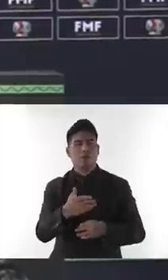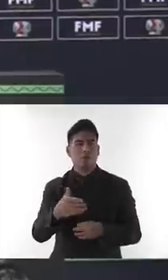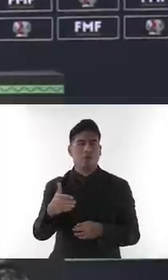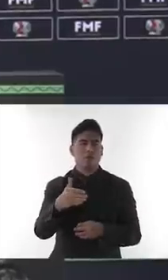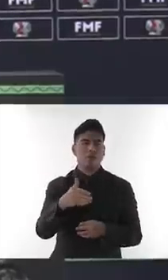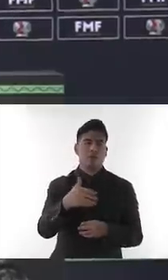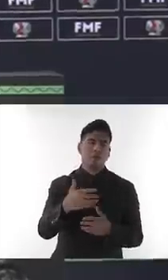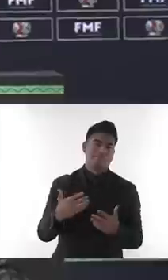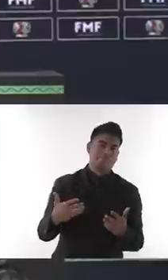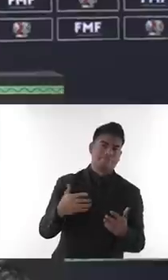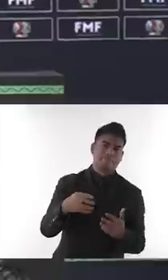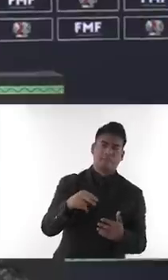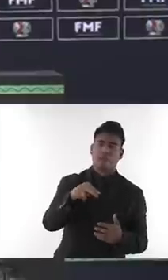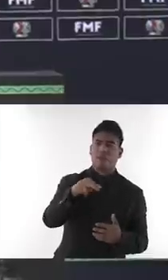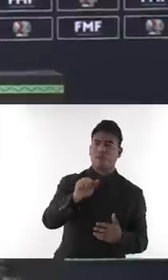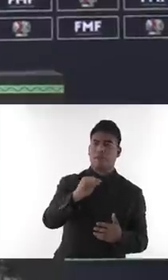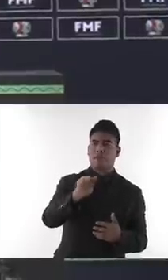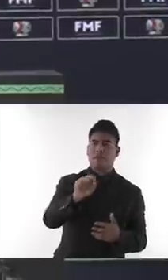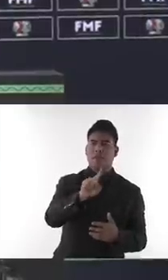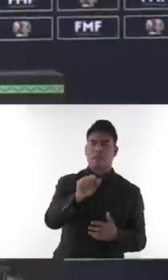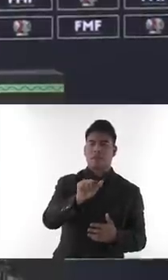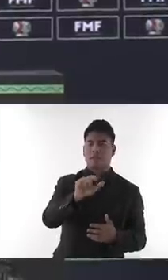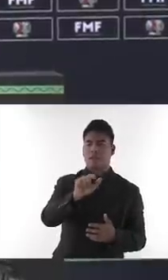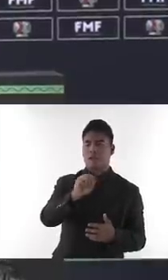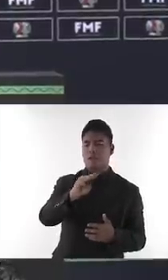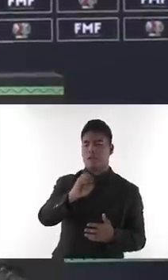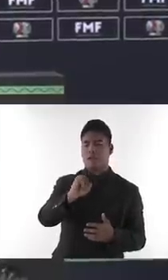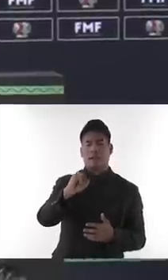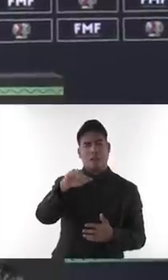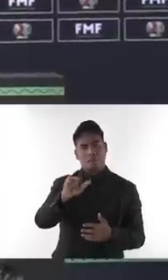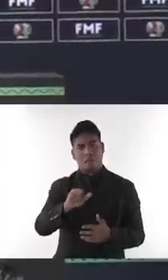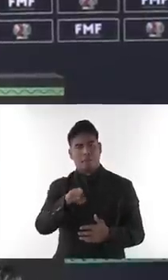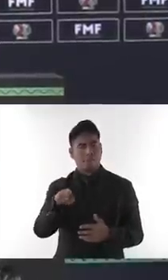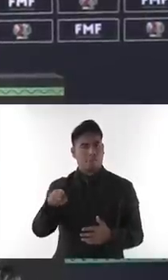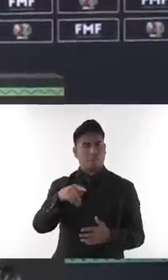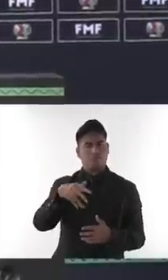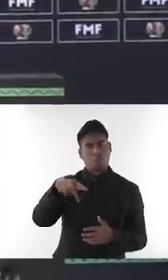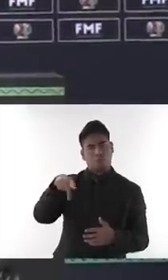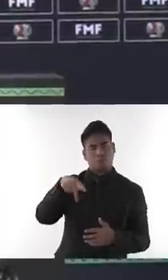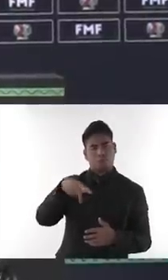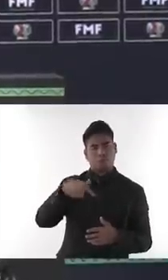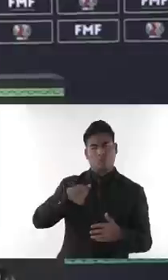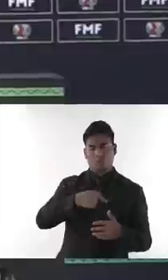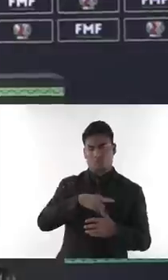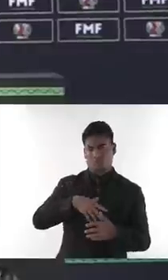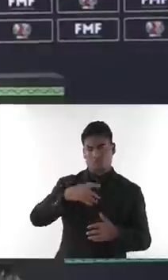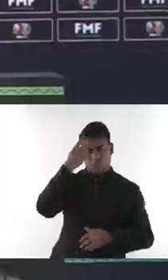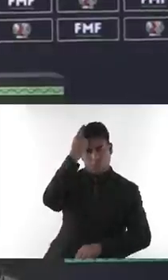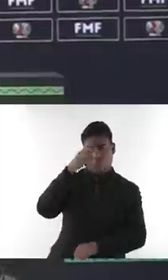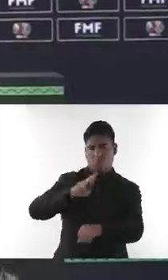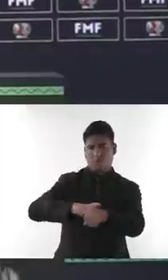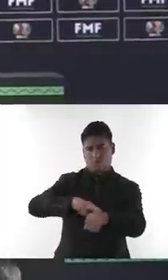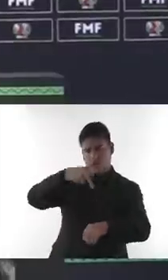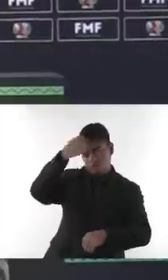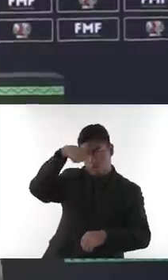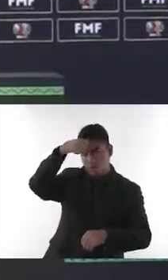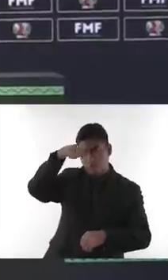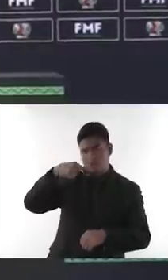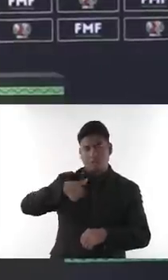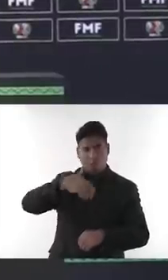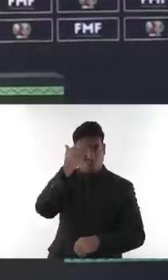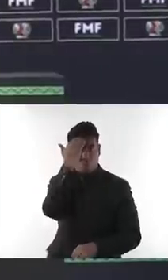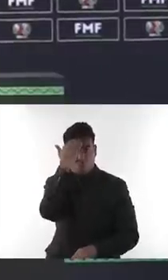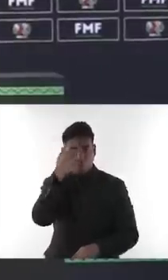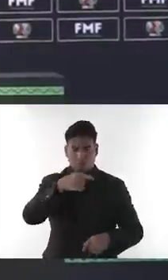últimos años es un técnico que no solo con su cuerpo técnico conoce a profundidad al futbolista mexicano, sino que